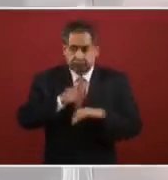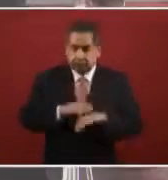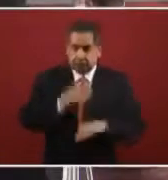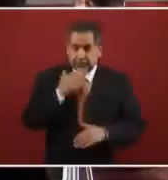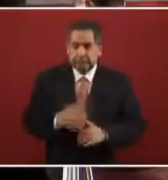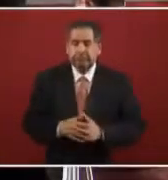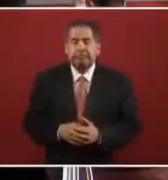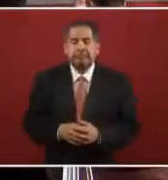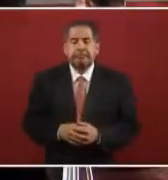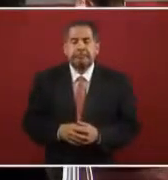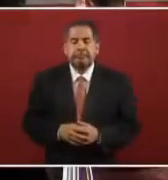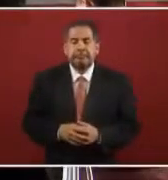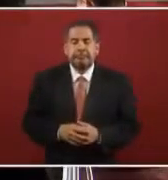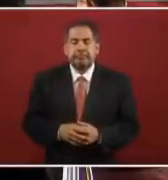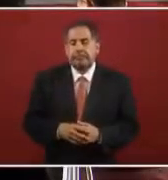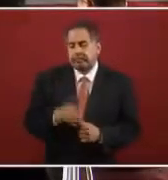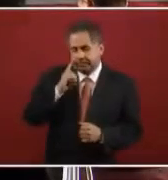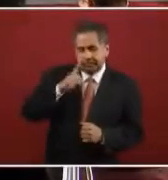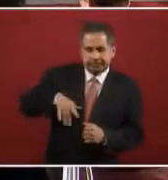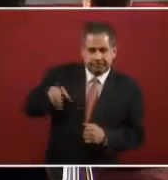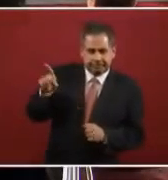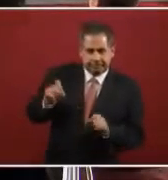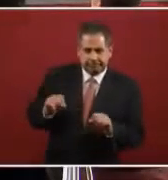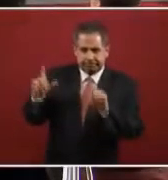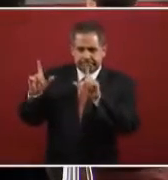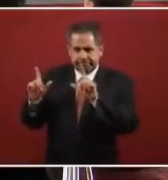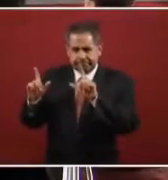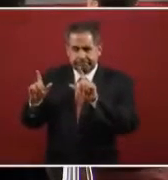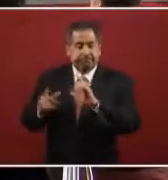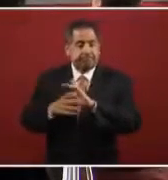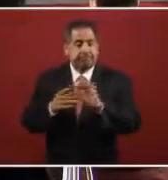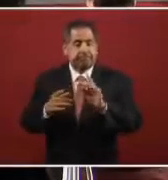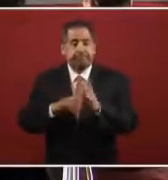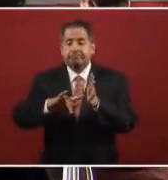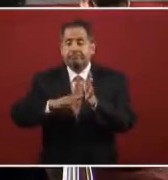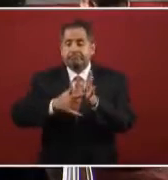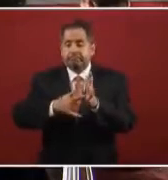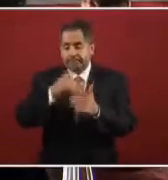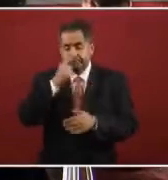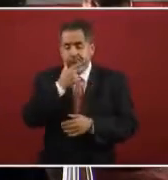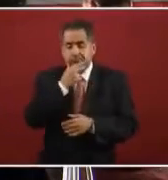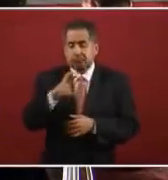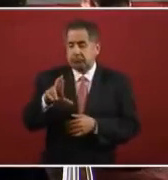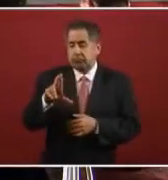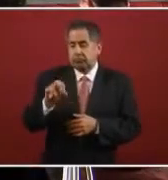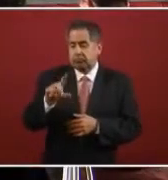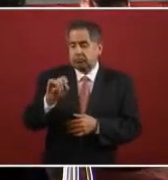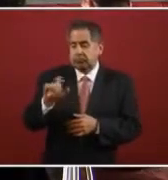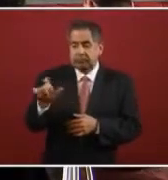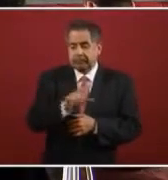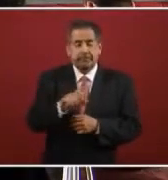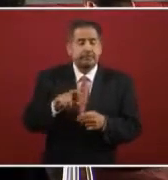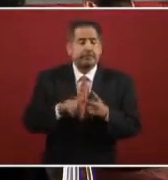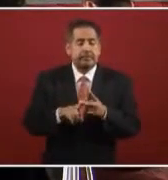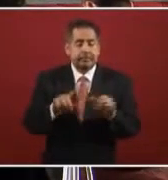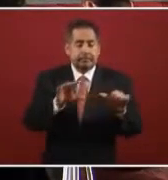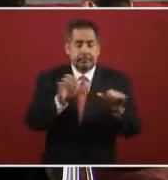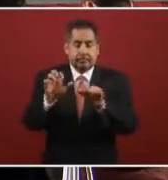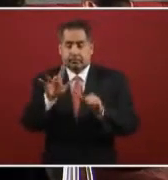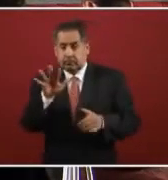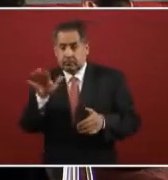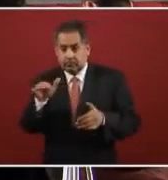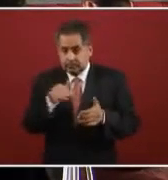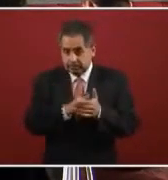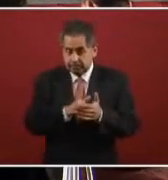Ahí pueden ver lo que les comento. And there you can see what I comment. Marca Rolex empezó con un valor de